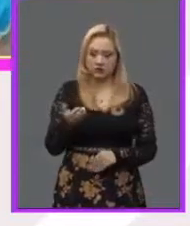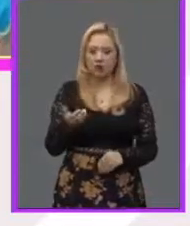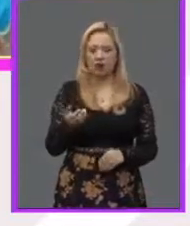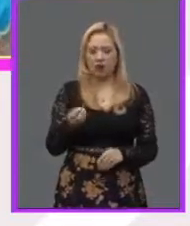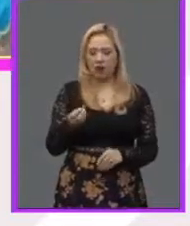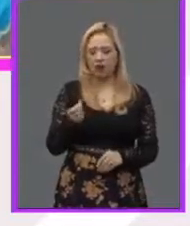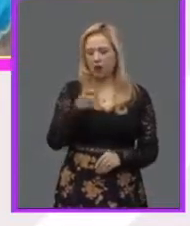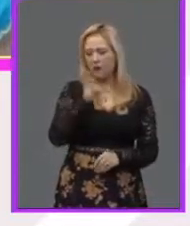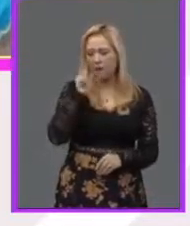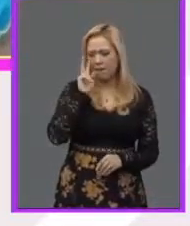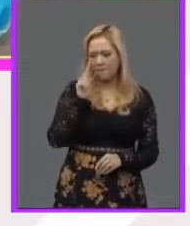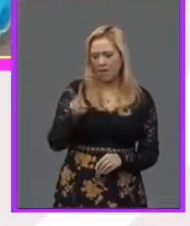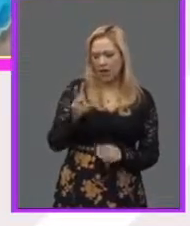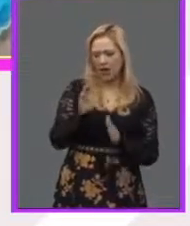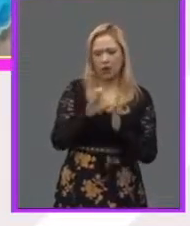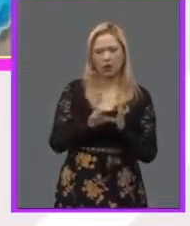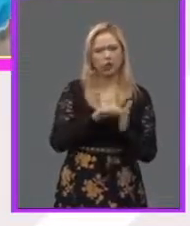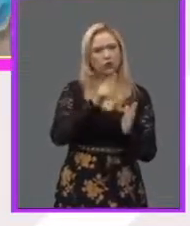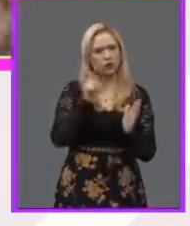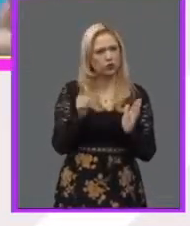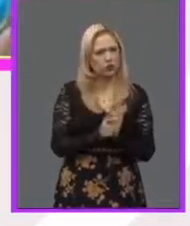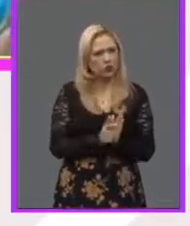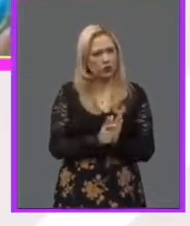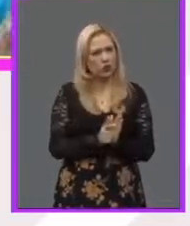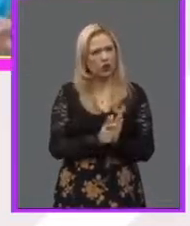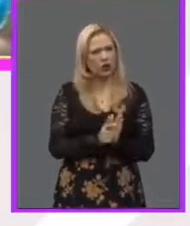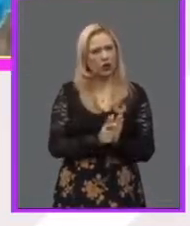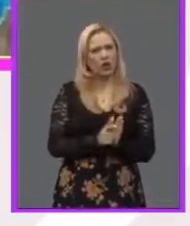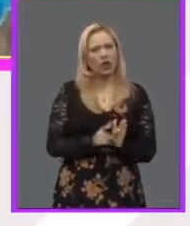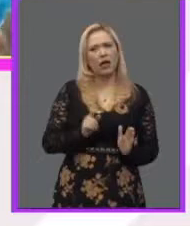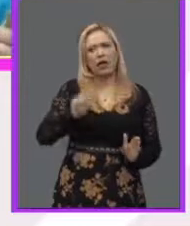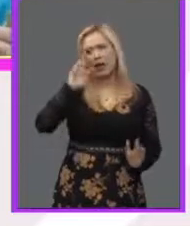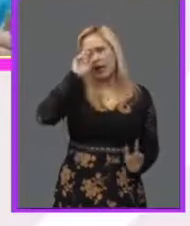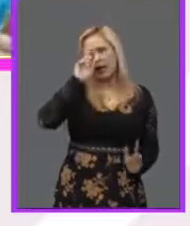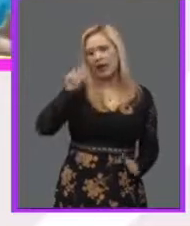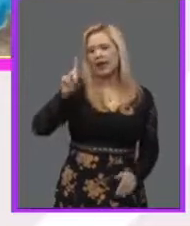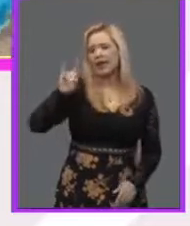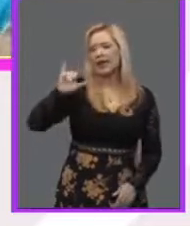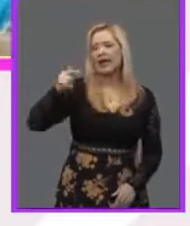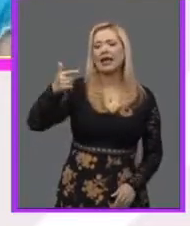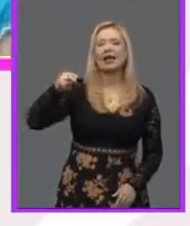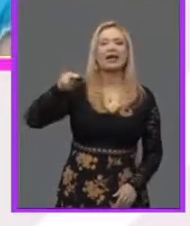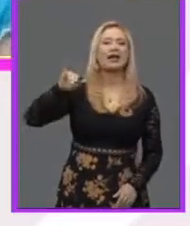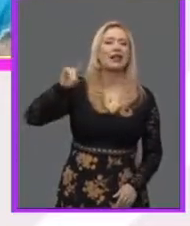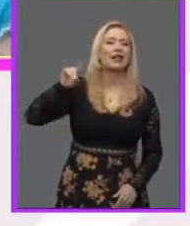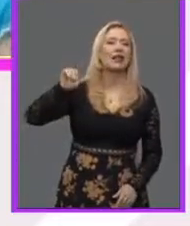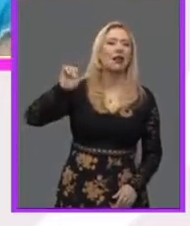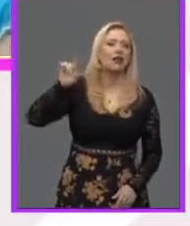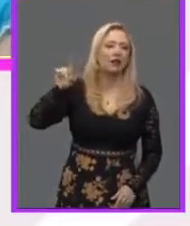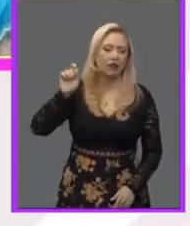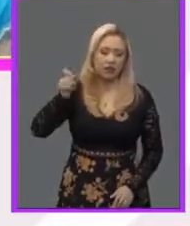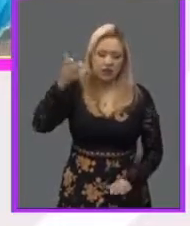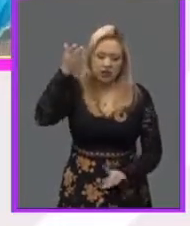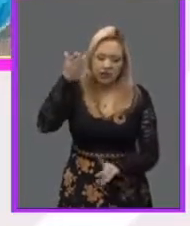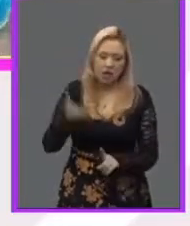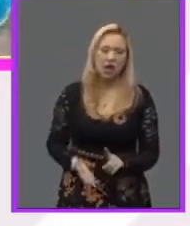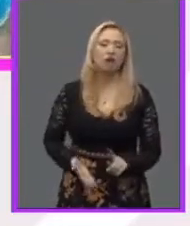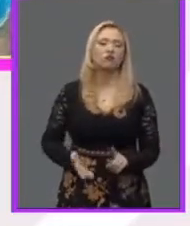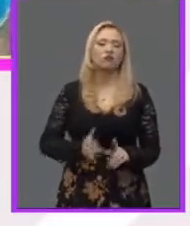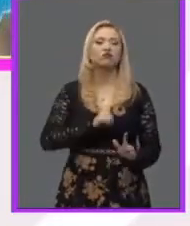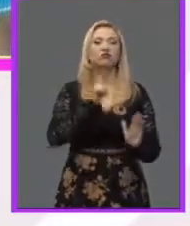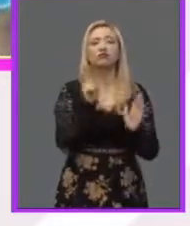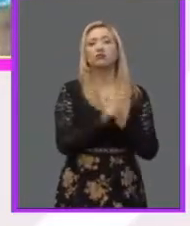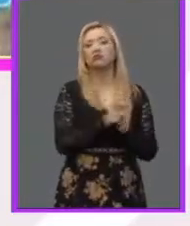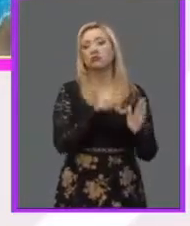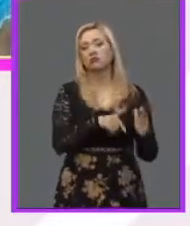es de extrañarse que la Constitución, por eso hablé de digna, ¿no? Y que ella se entendía como una dignidad objetiva, medible, que veamos